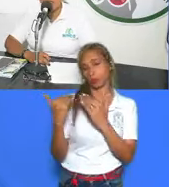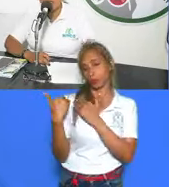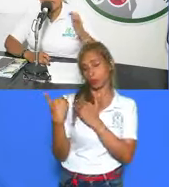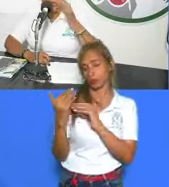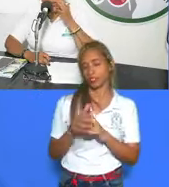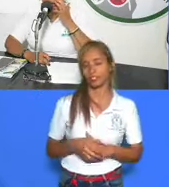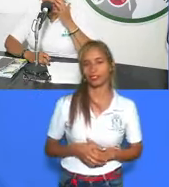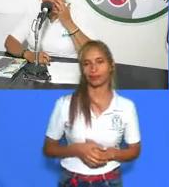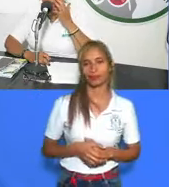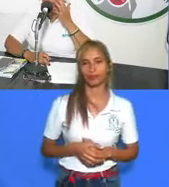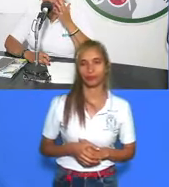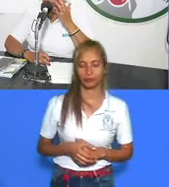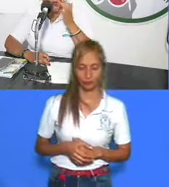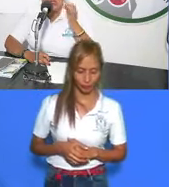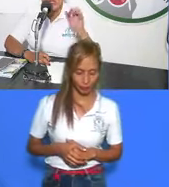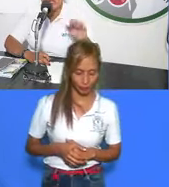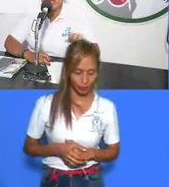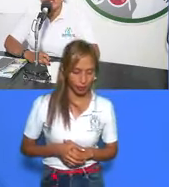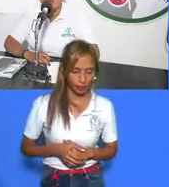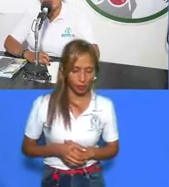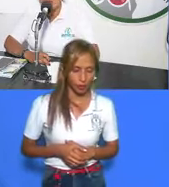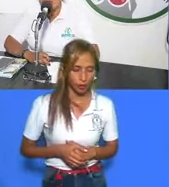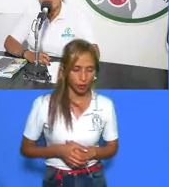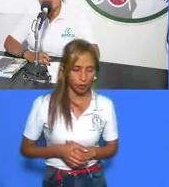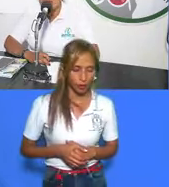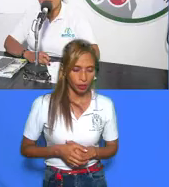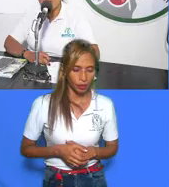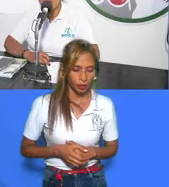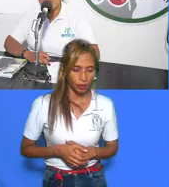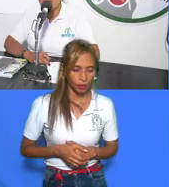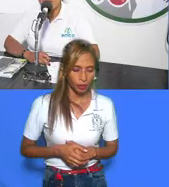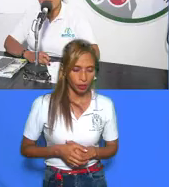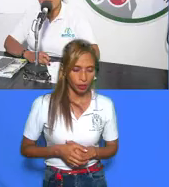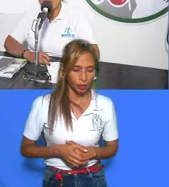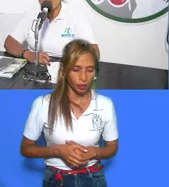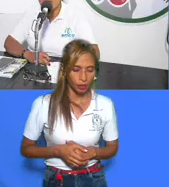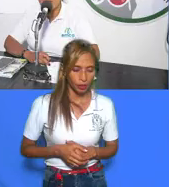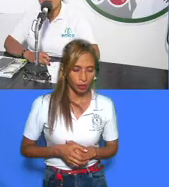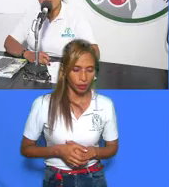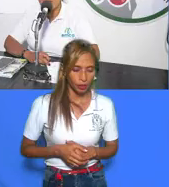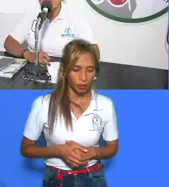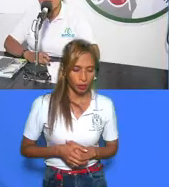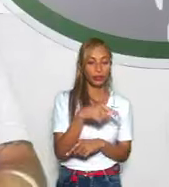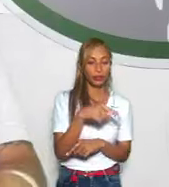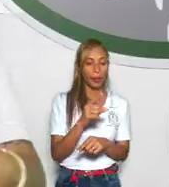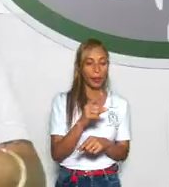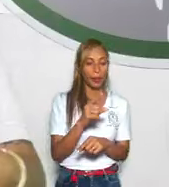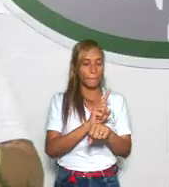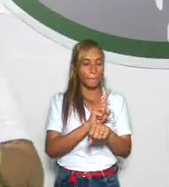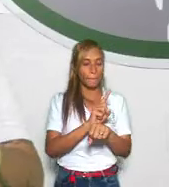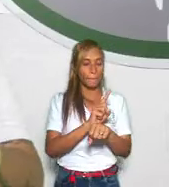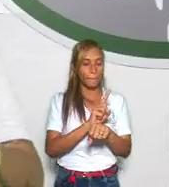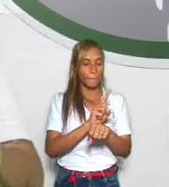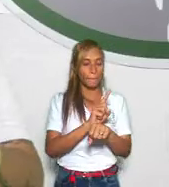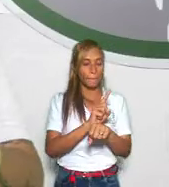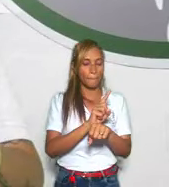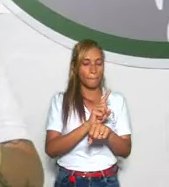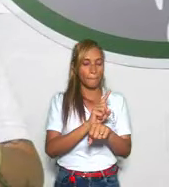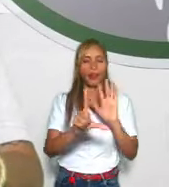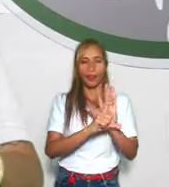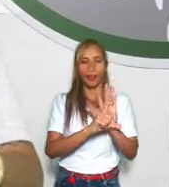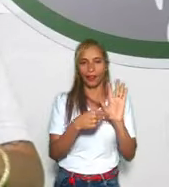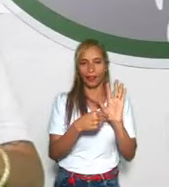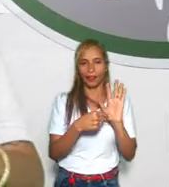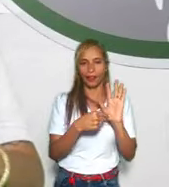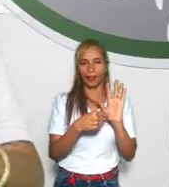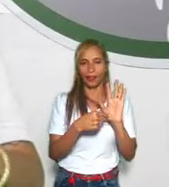sí, además es responsabilidad de los usuarios tener en buen estado sus equipos de medición de acuerdo a la ley, y a veces pues los usuarios dicen no, está